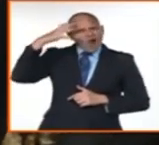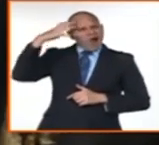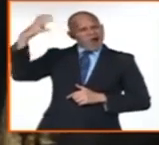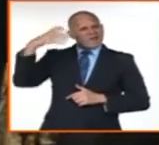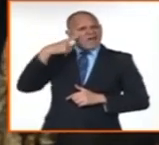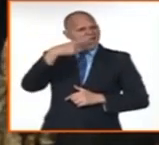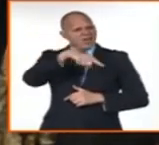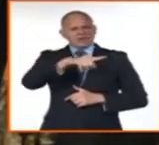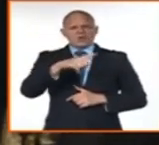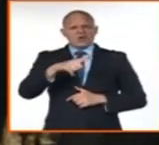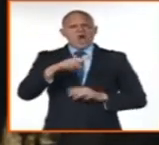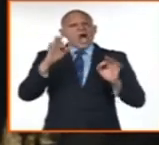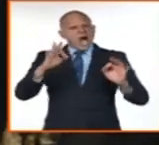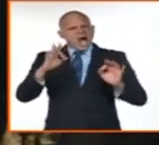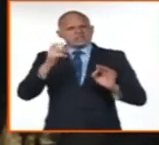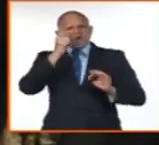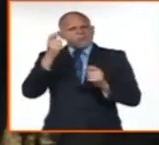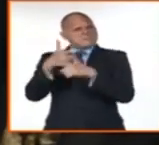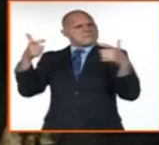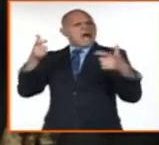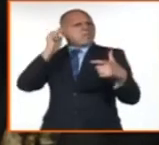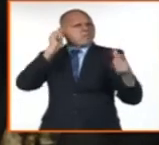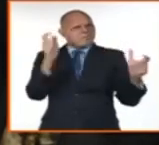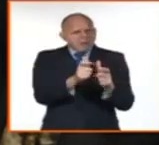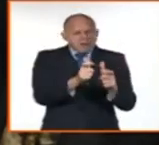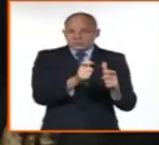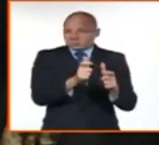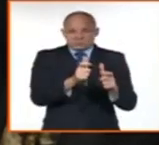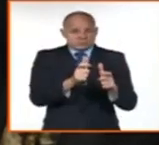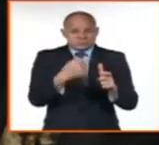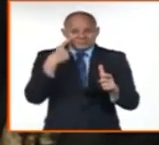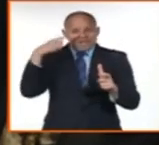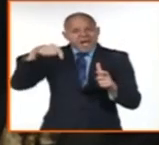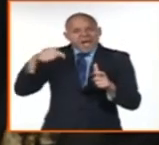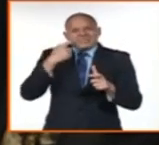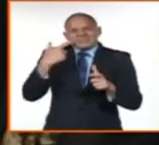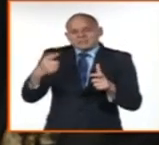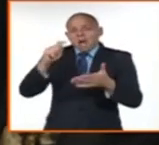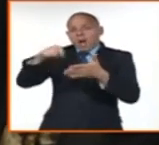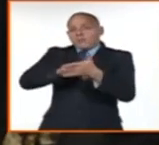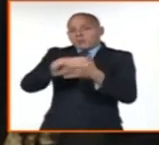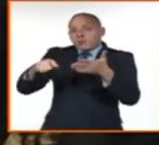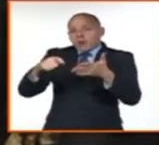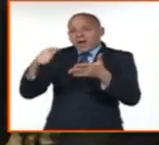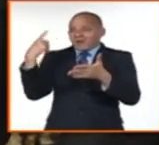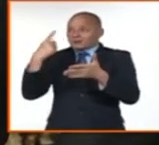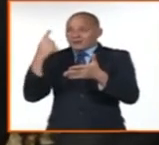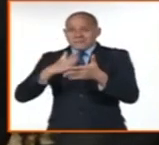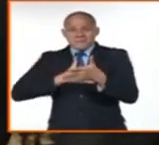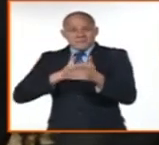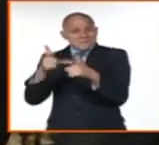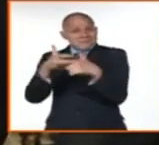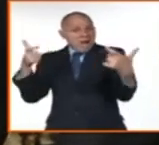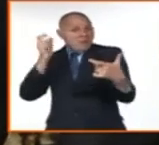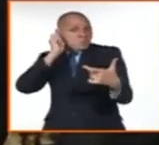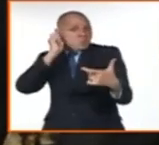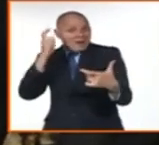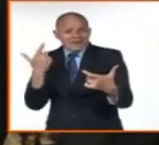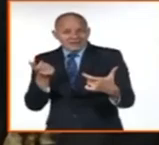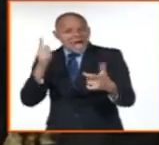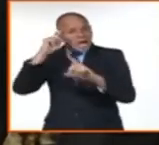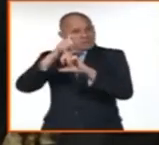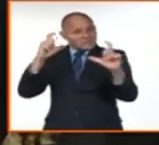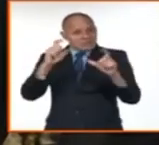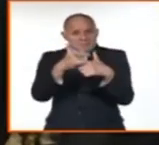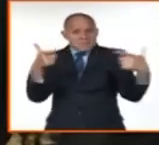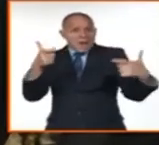diputadas. El 62% de la fuerza científica de Cuba es mujer. La mayor parte del personal